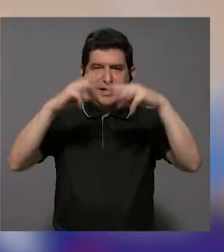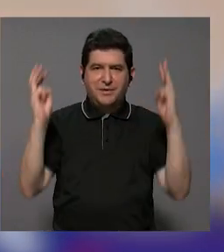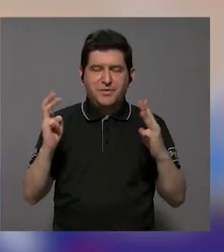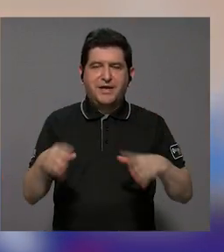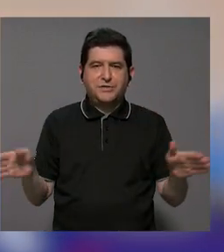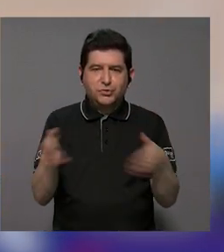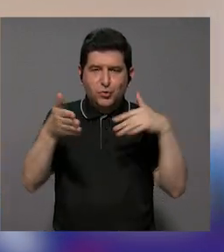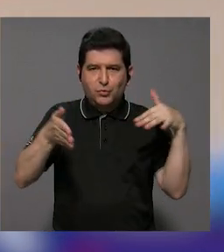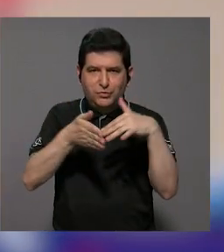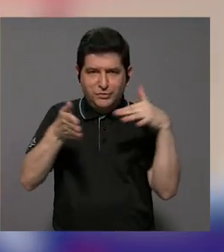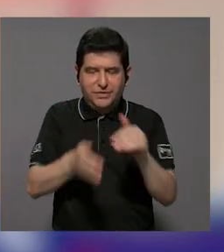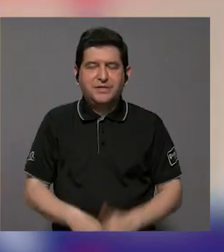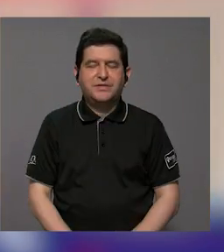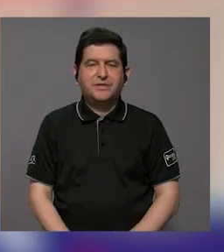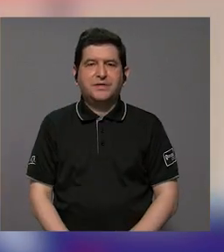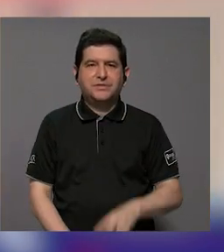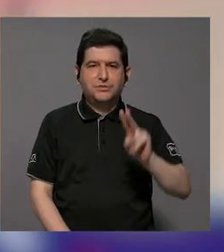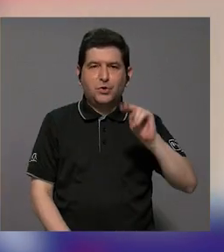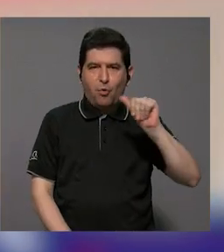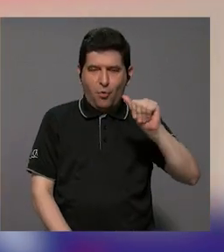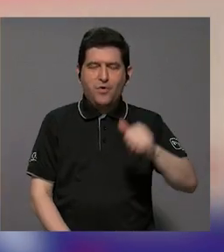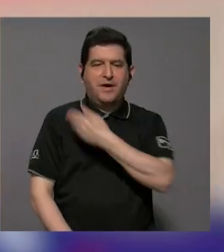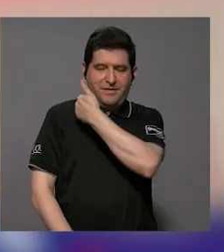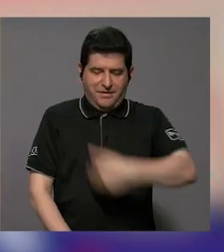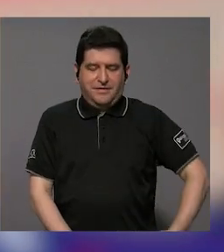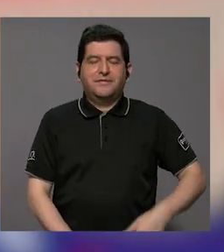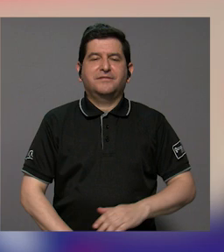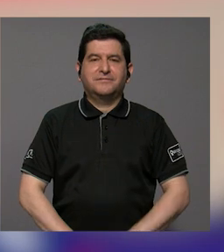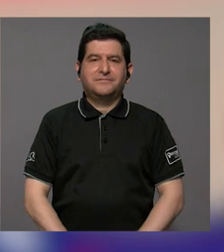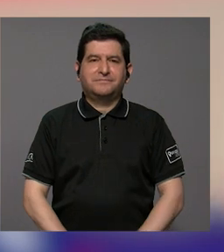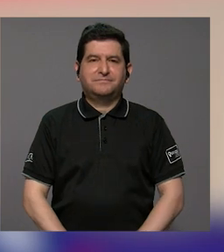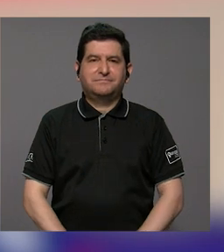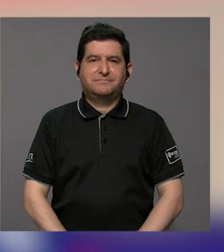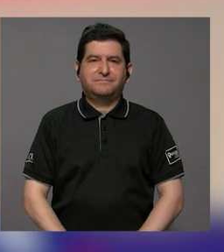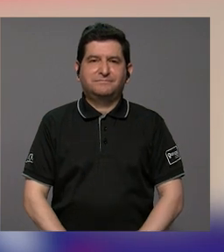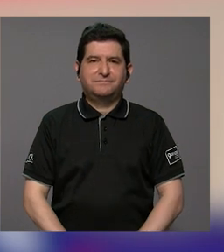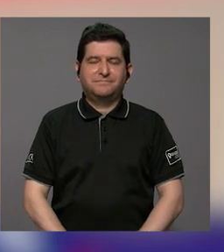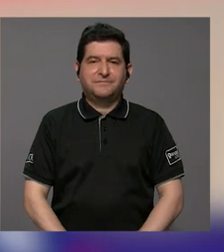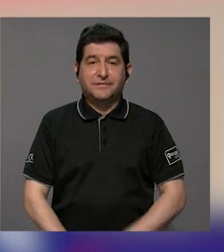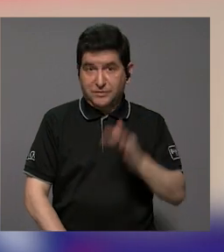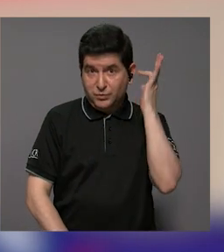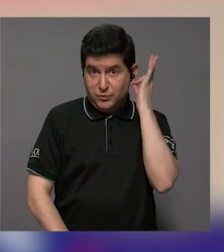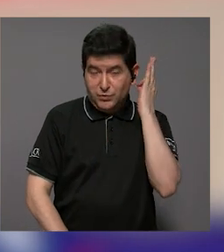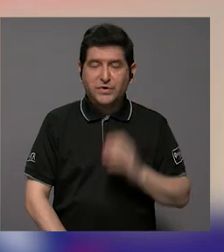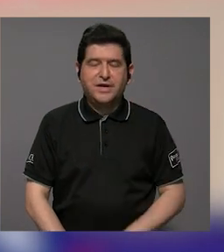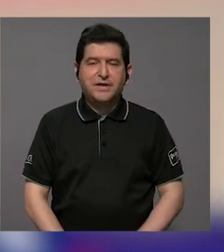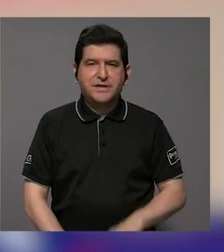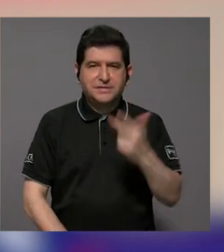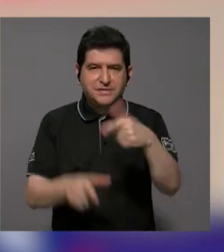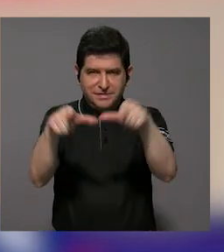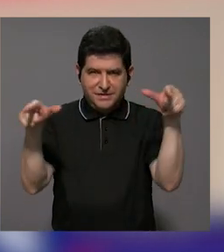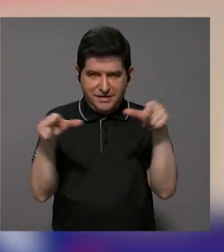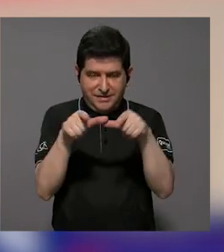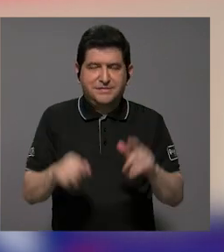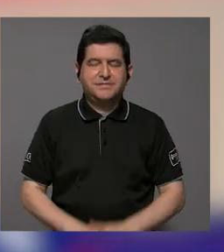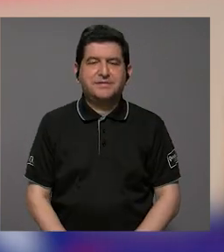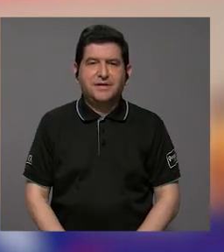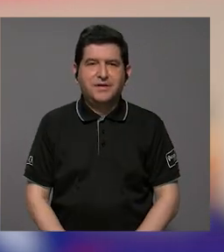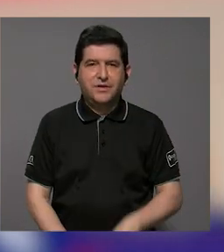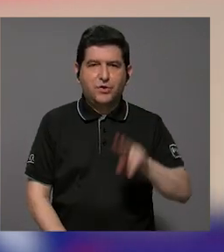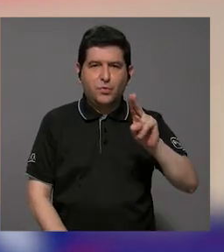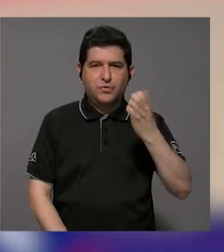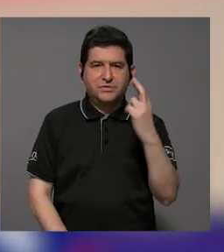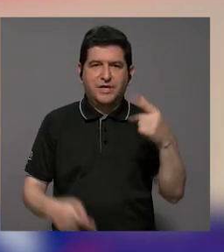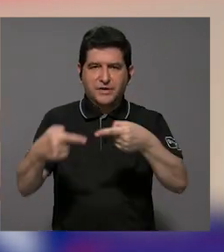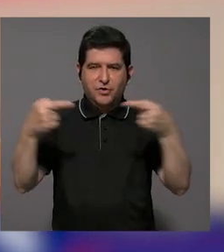de Promoción Estudiantil de la Universidad Nacional en Heredia. En la categoría femenina, el tercer lugar se jugará entre la